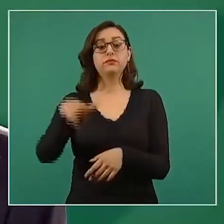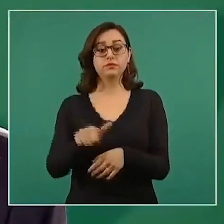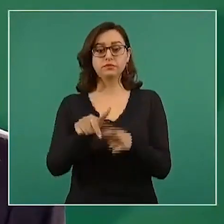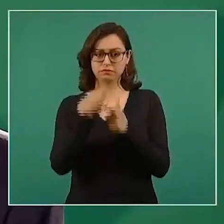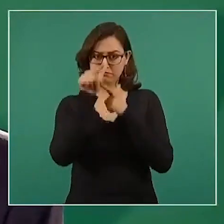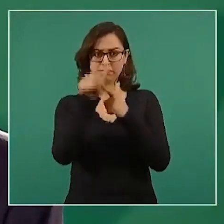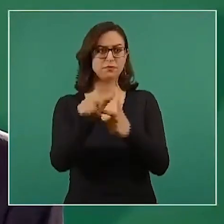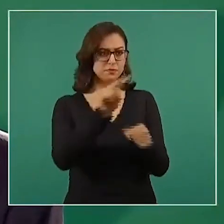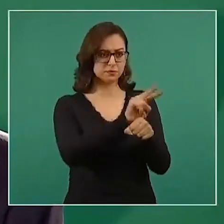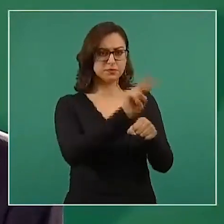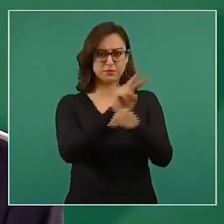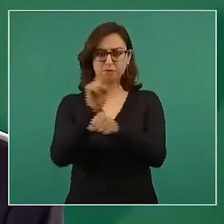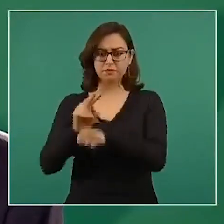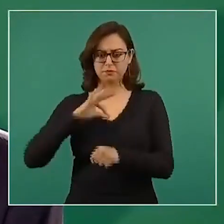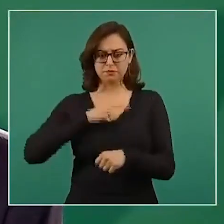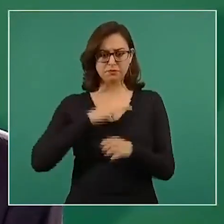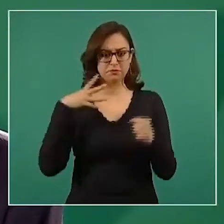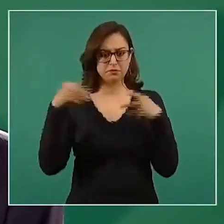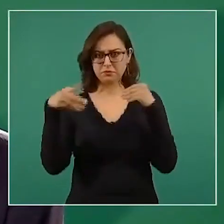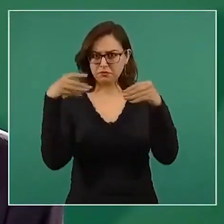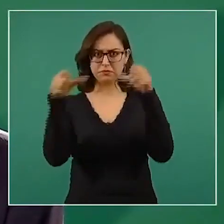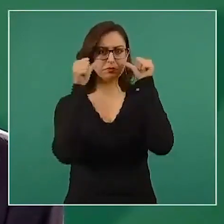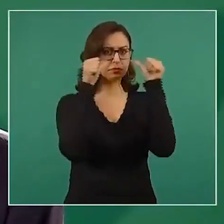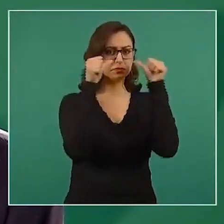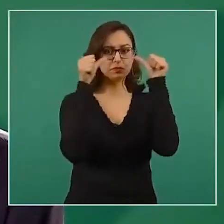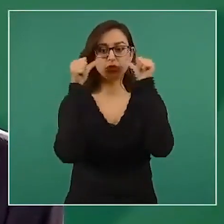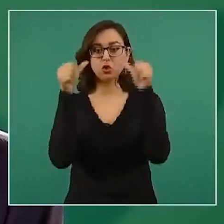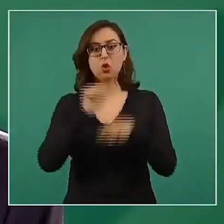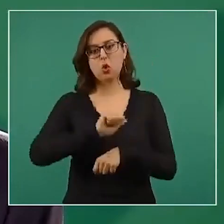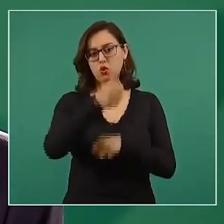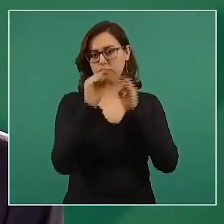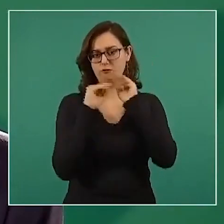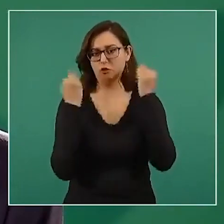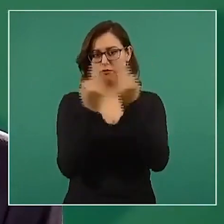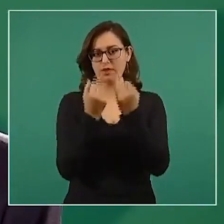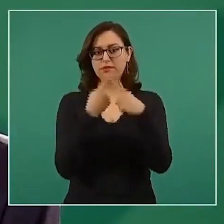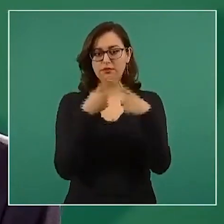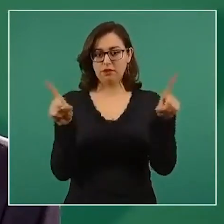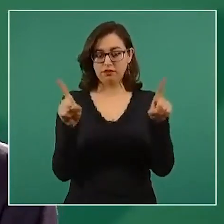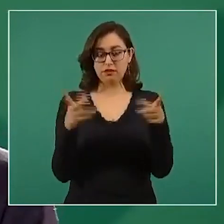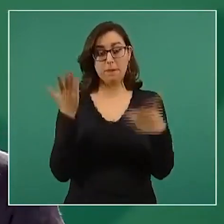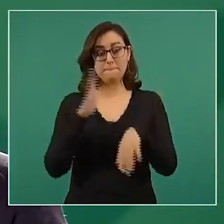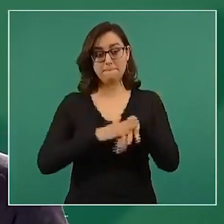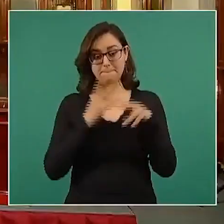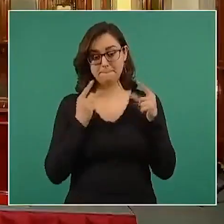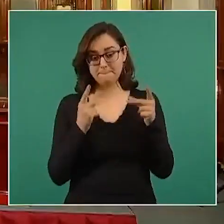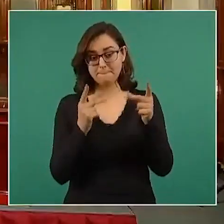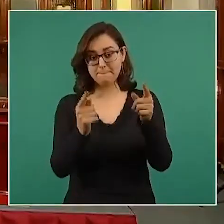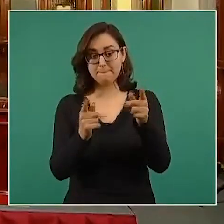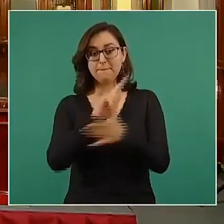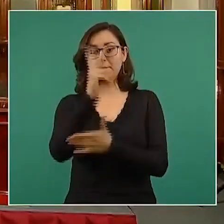la atención de esta epidemia. En particular, para continuar avanzando en el Programa Nacional de Vacunación